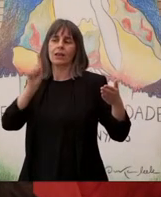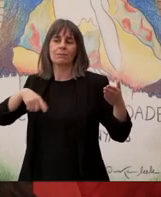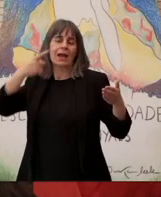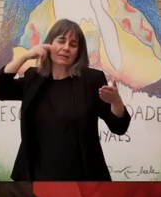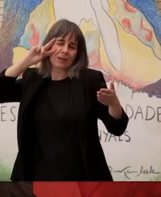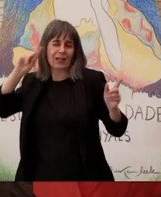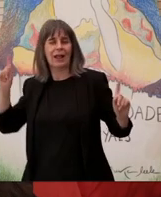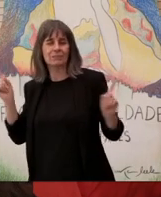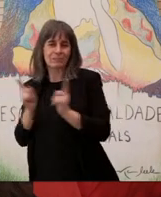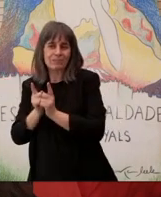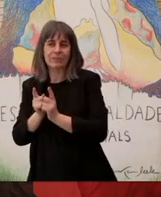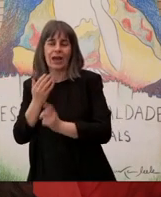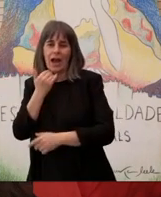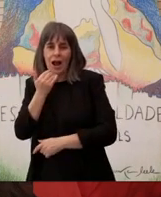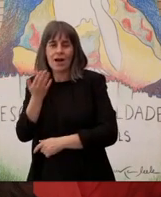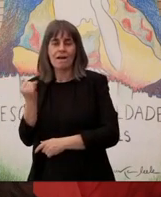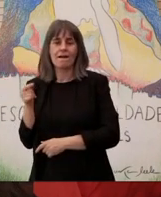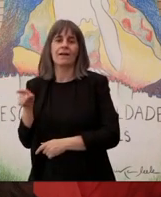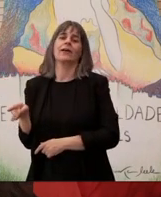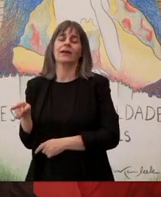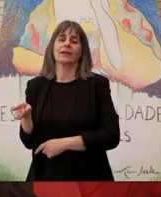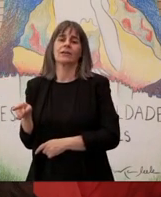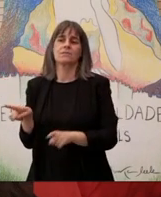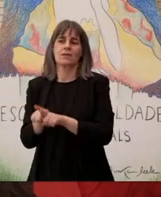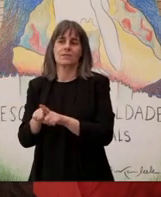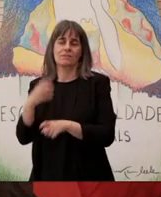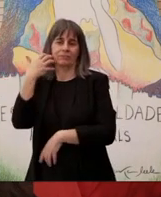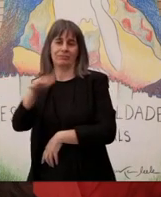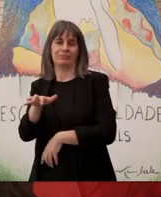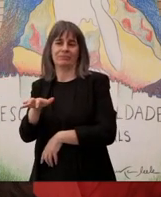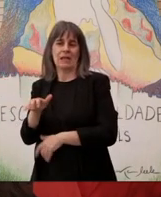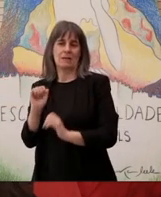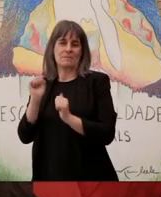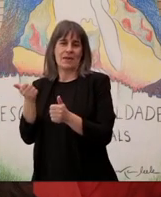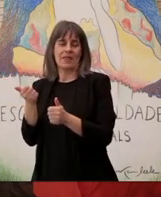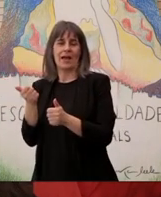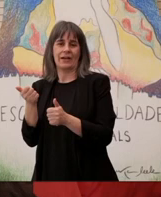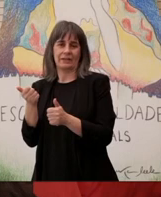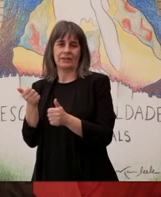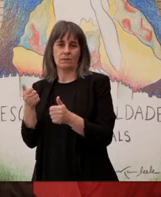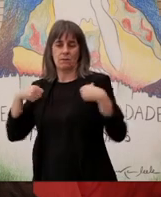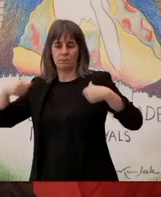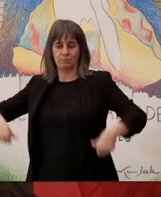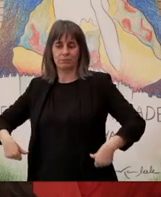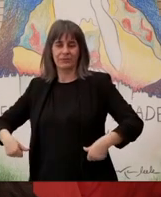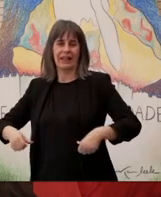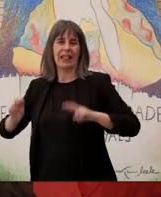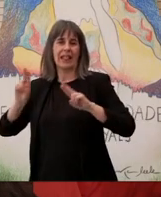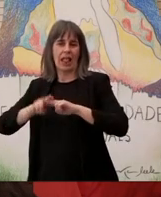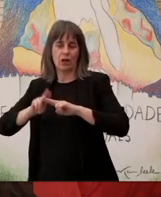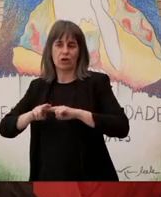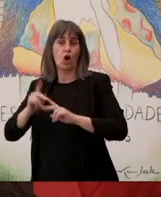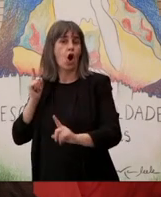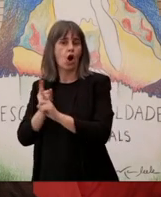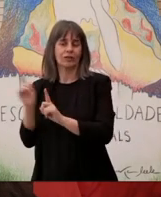pequeñas que que digamos que innovaban sobre a base de negro contra las violencias continuó en este